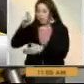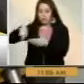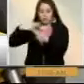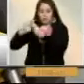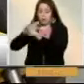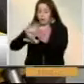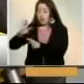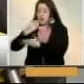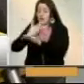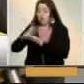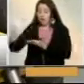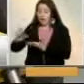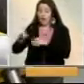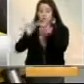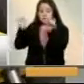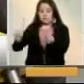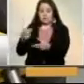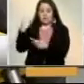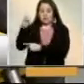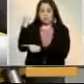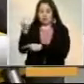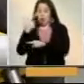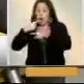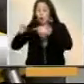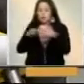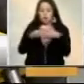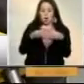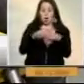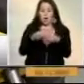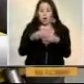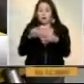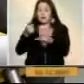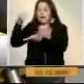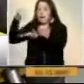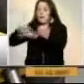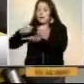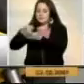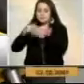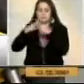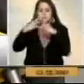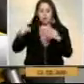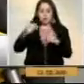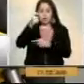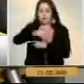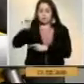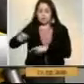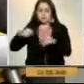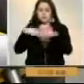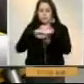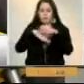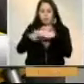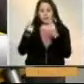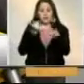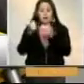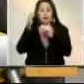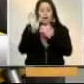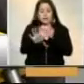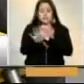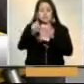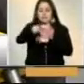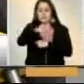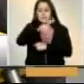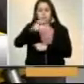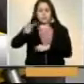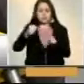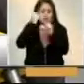del sistema bancario nacional y lo que toca a las juntas liquidadoras es liquidar los activos para poder hacer frente a todos los acreedores, entre ellos